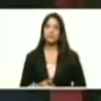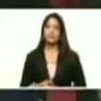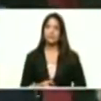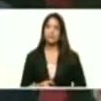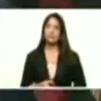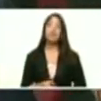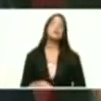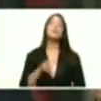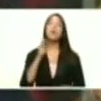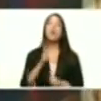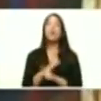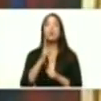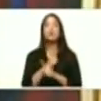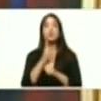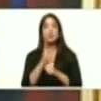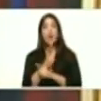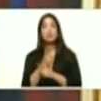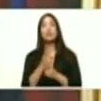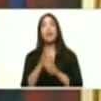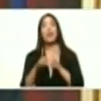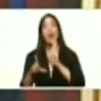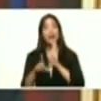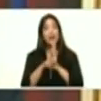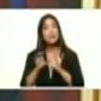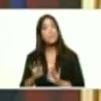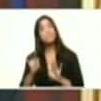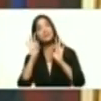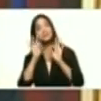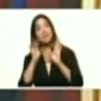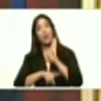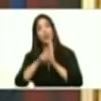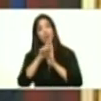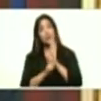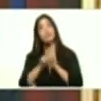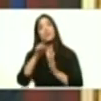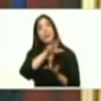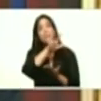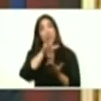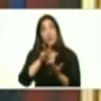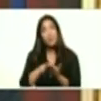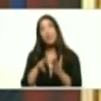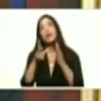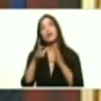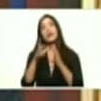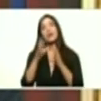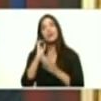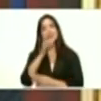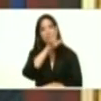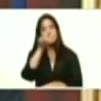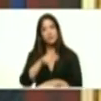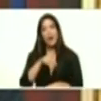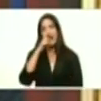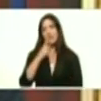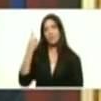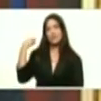Y utilizando el poder habilitante que me da esta constitución y me aprobó la soberanísima Asamblea el año pasado,